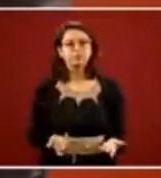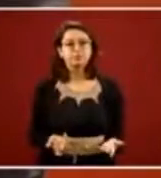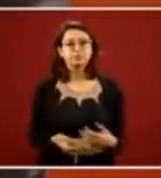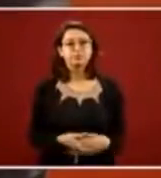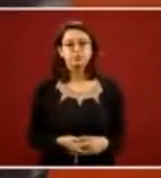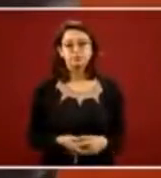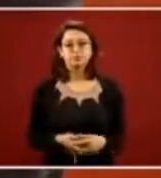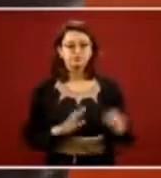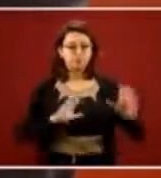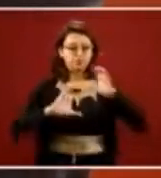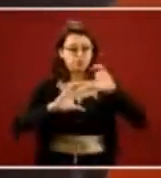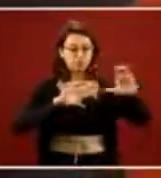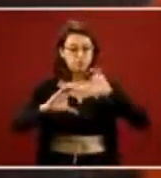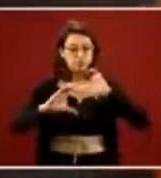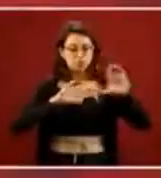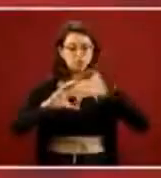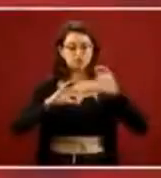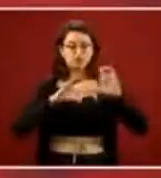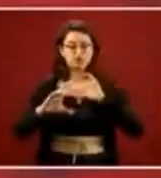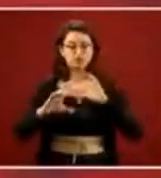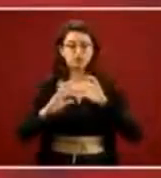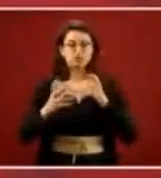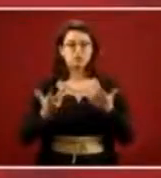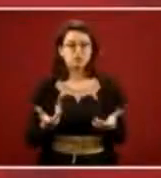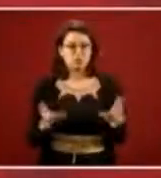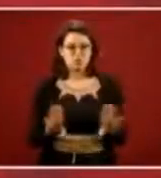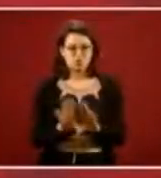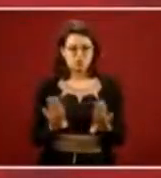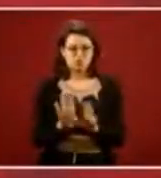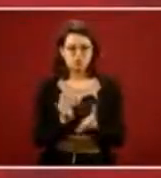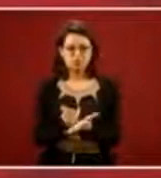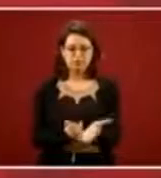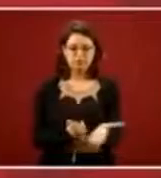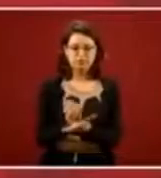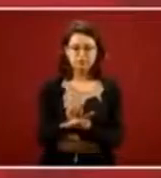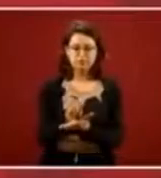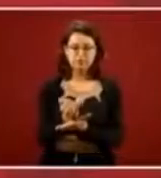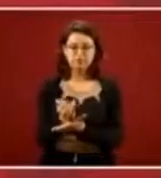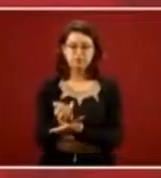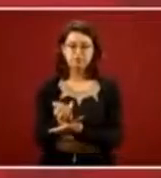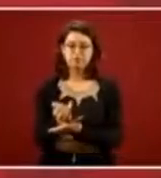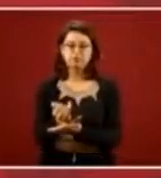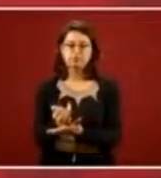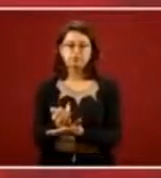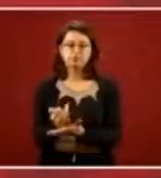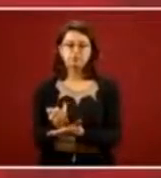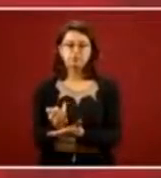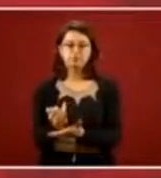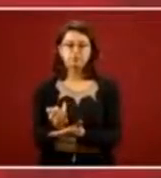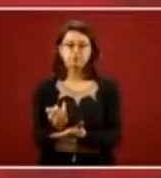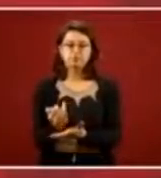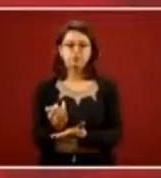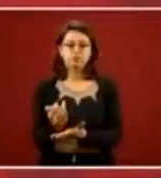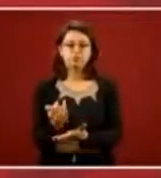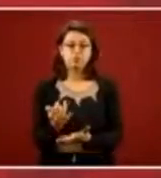y comunicación para definir qué se puede e informar